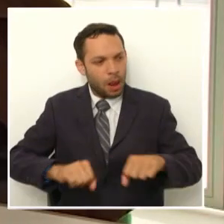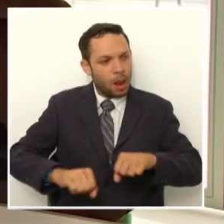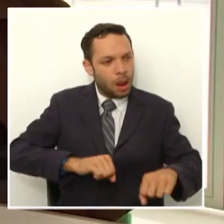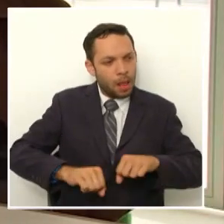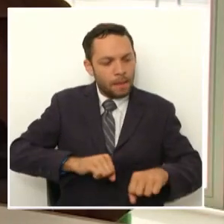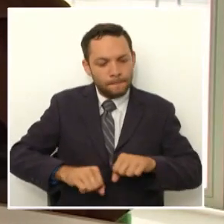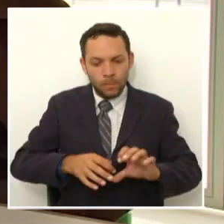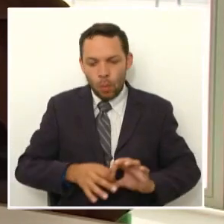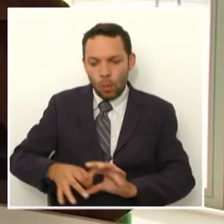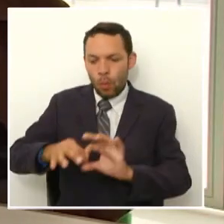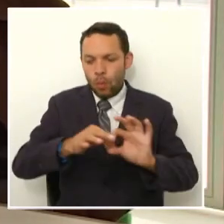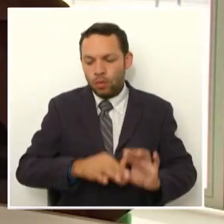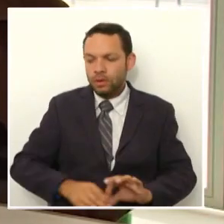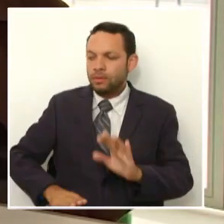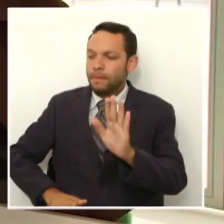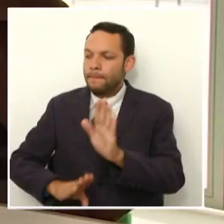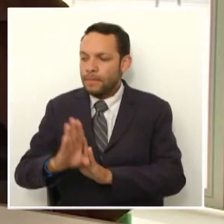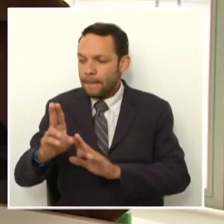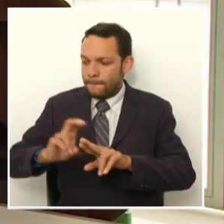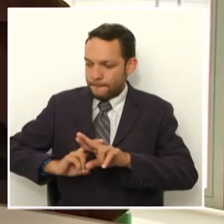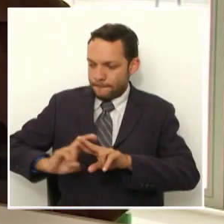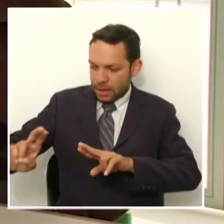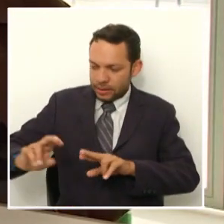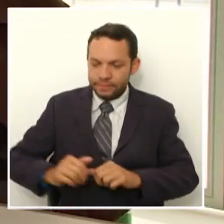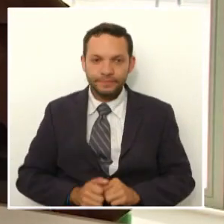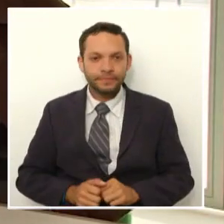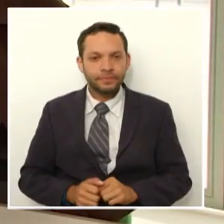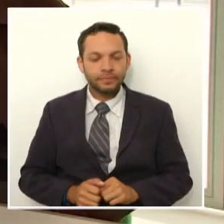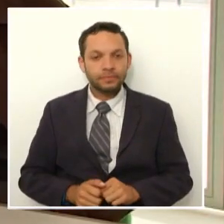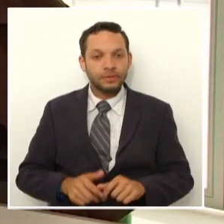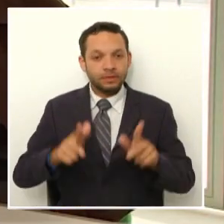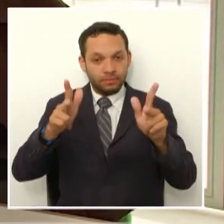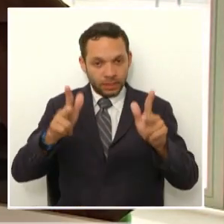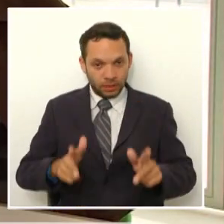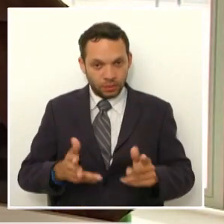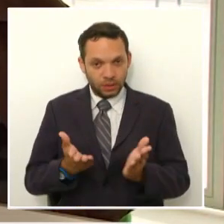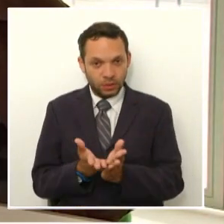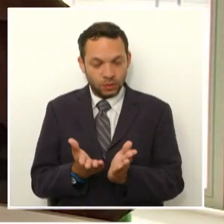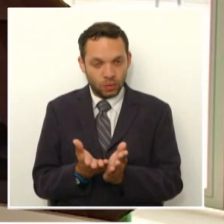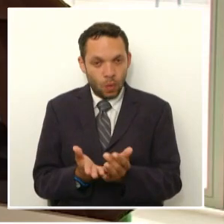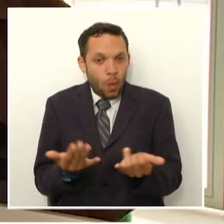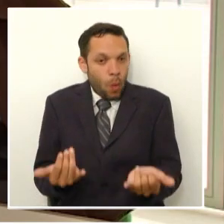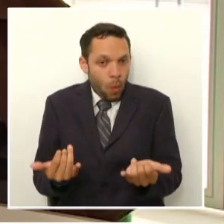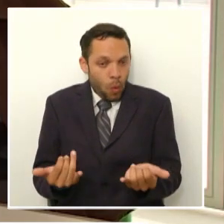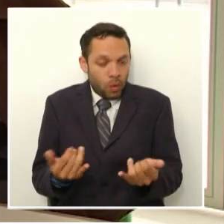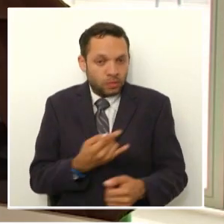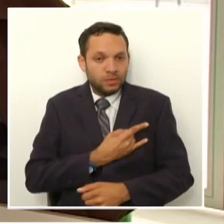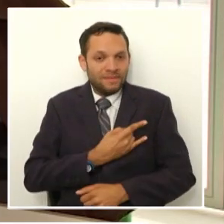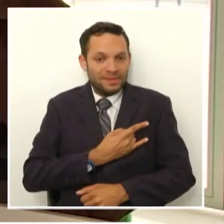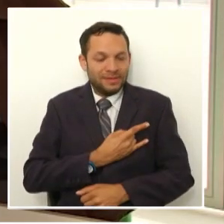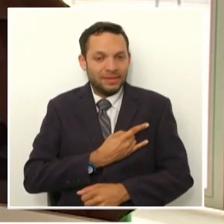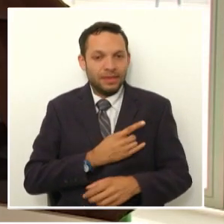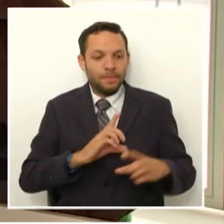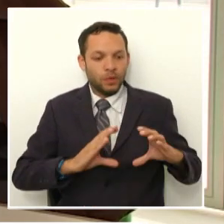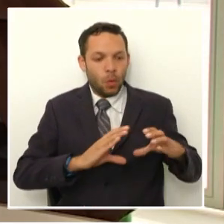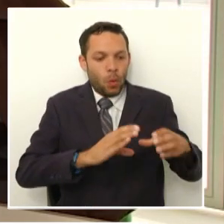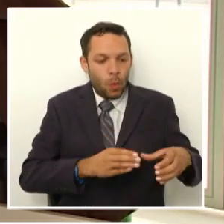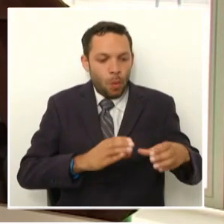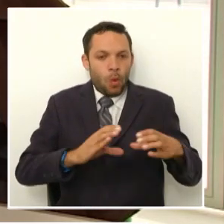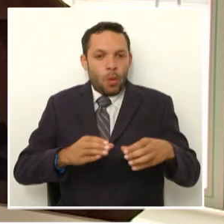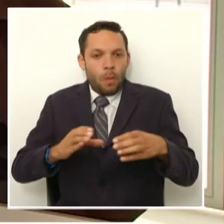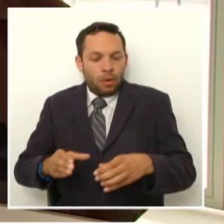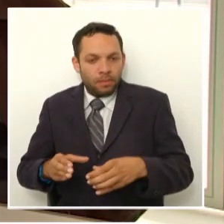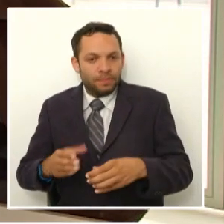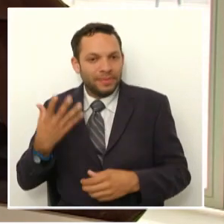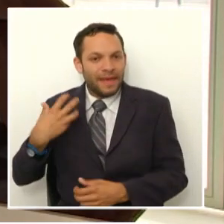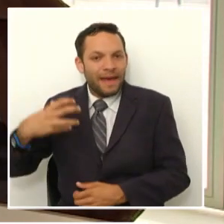medicina de Caldas y de Manizales. Muchos de los estudiantes actuales de las facultades de medicina no tendrán presente que